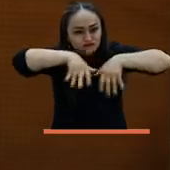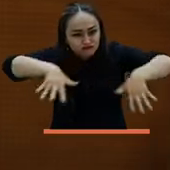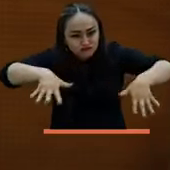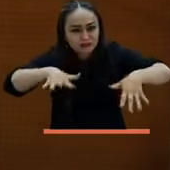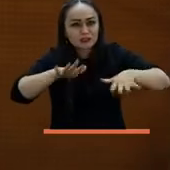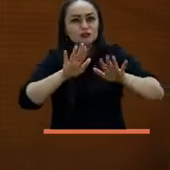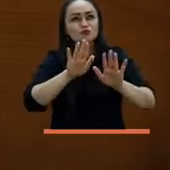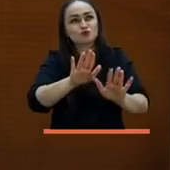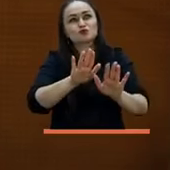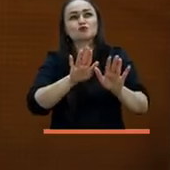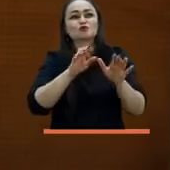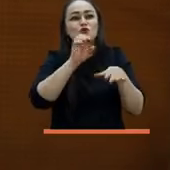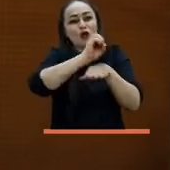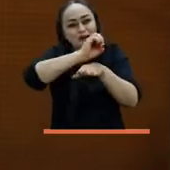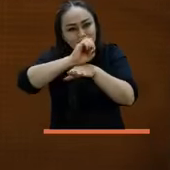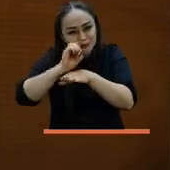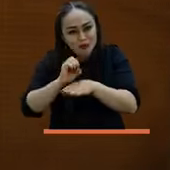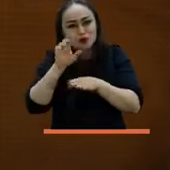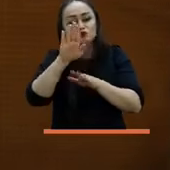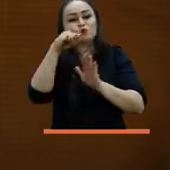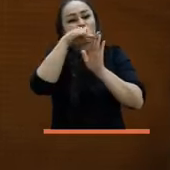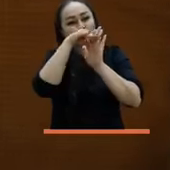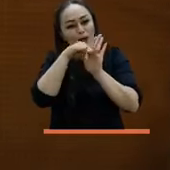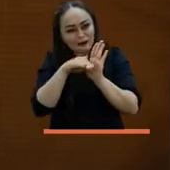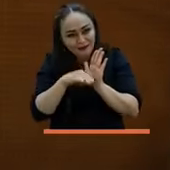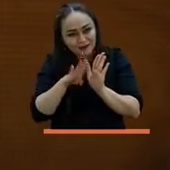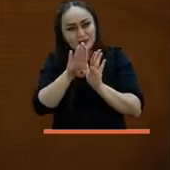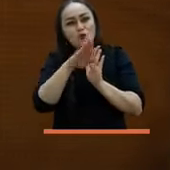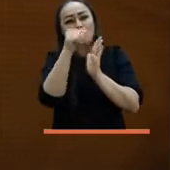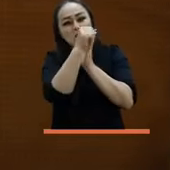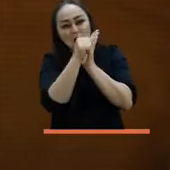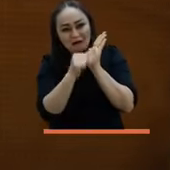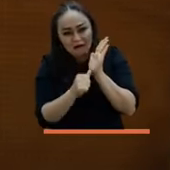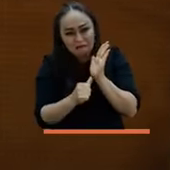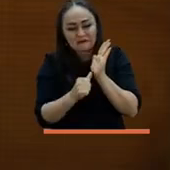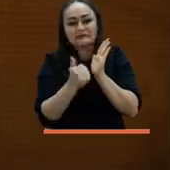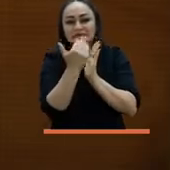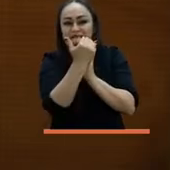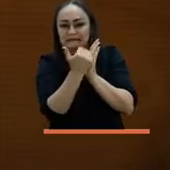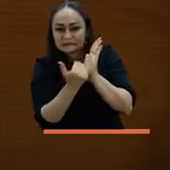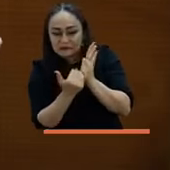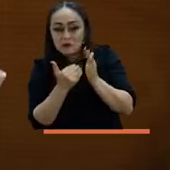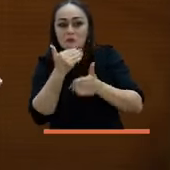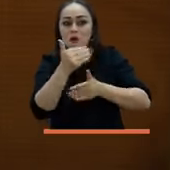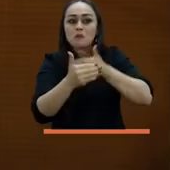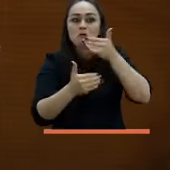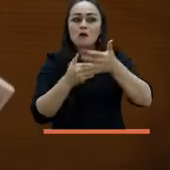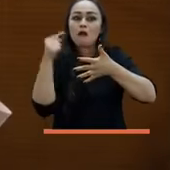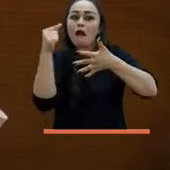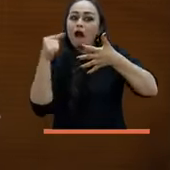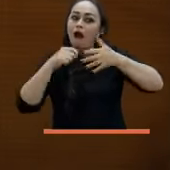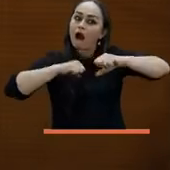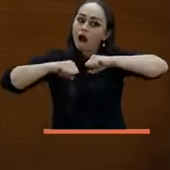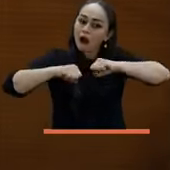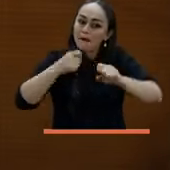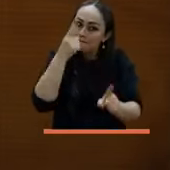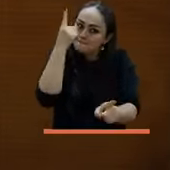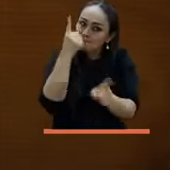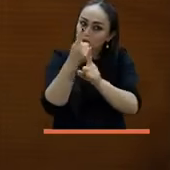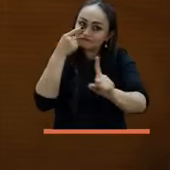también de pensar no nuestras políticas nuestros programas para que esto finalmente se traduzca en acciones efectivas